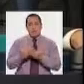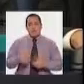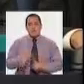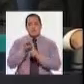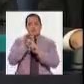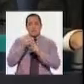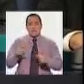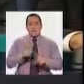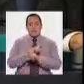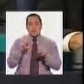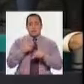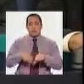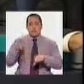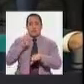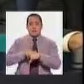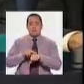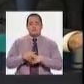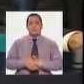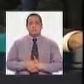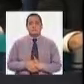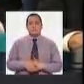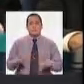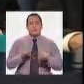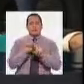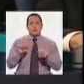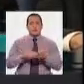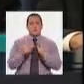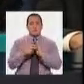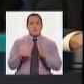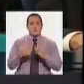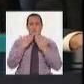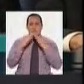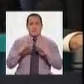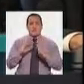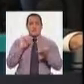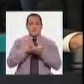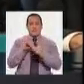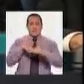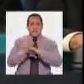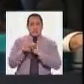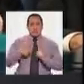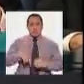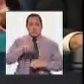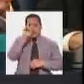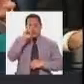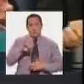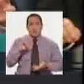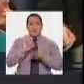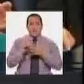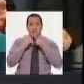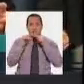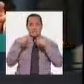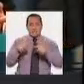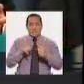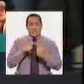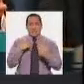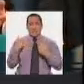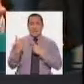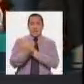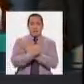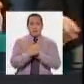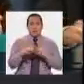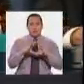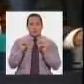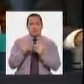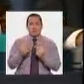que no es lo normal. No suele acontecer que en un país esté en giro, es decir, se